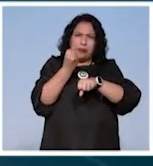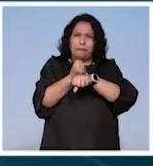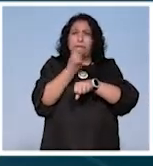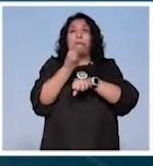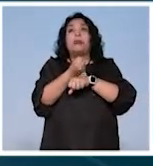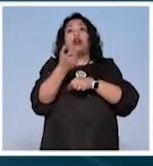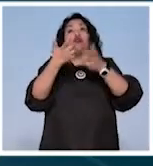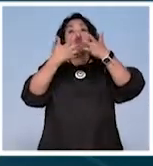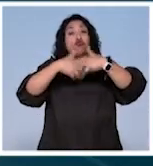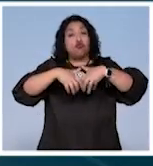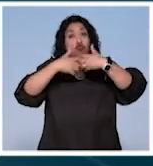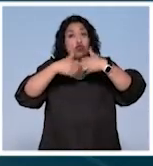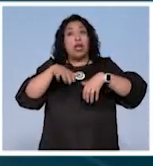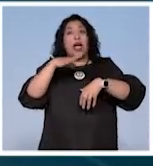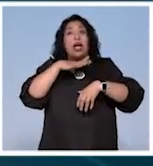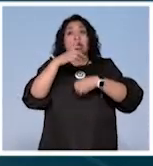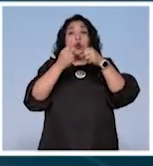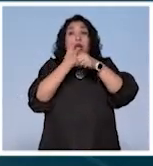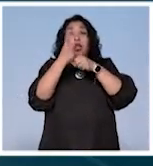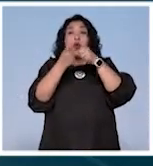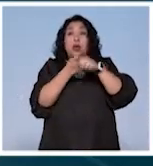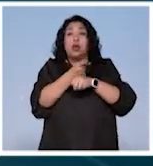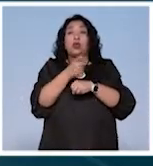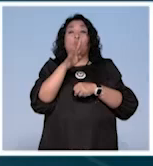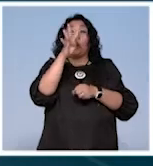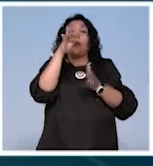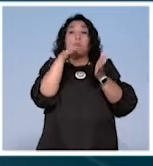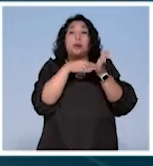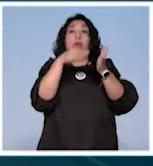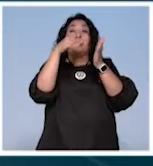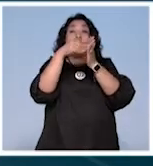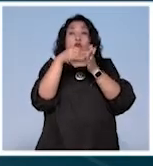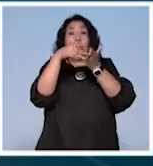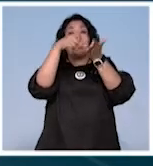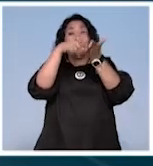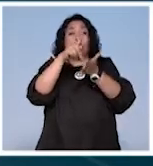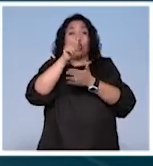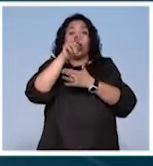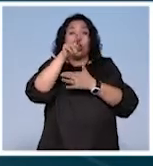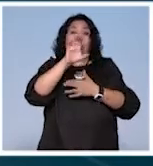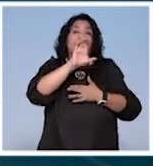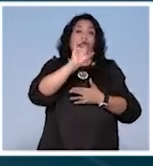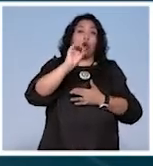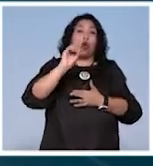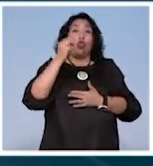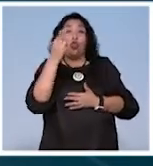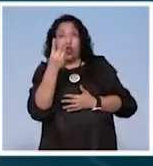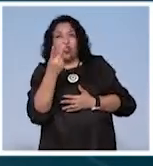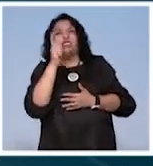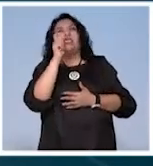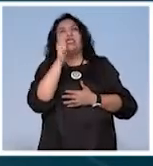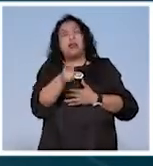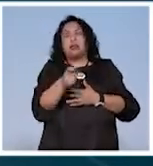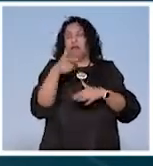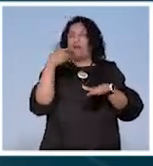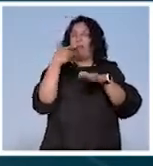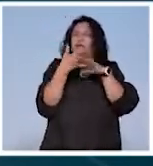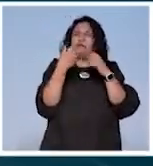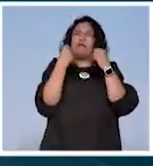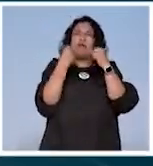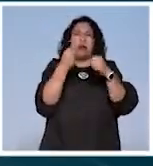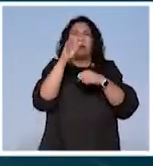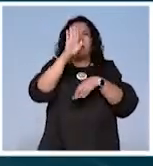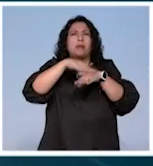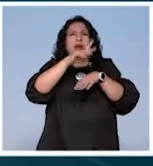la industria textil emite cada año hasta 4.000 millones de toneladas de CO2, que representan un impacto mayor que